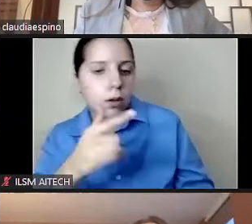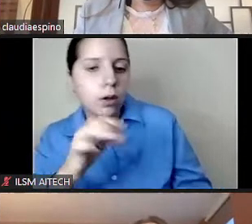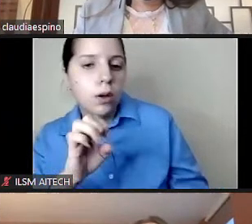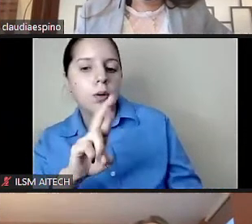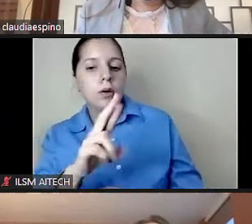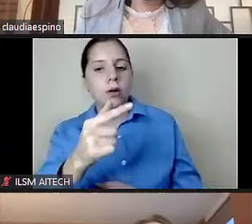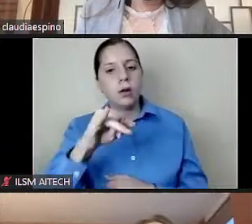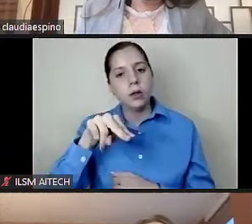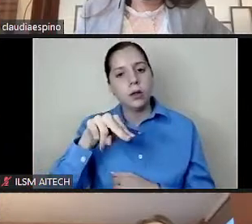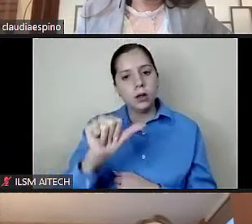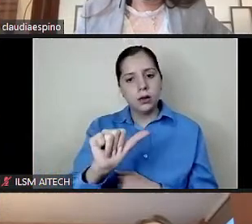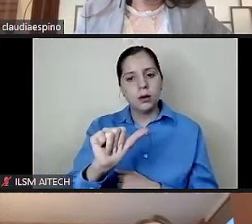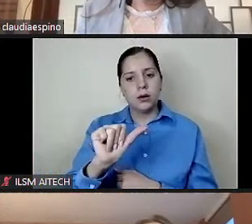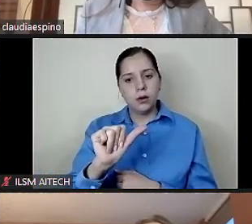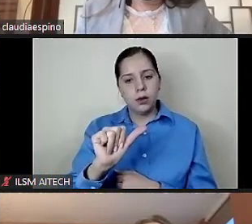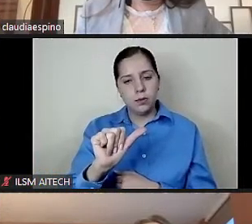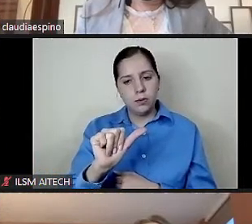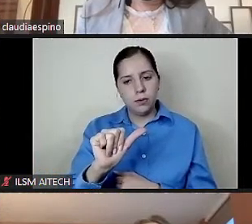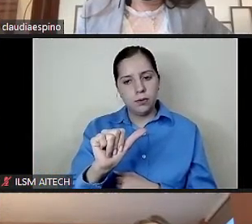Silva.